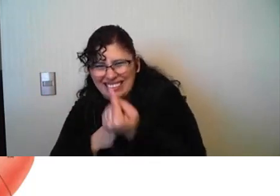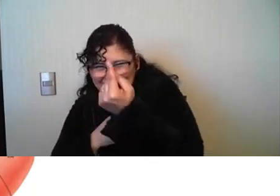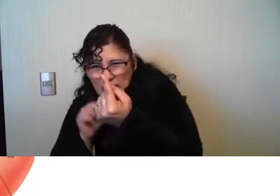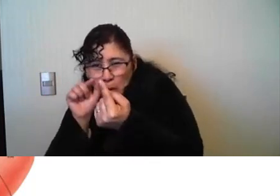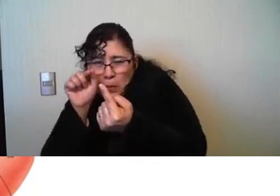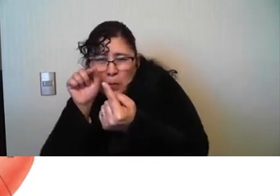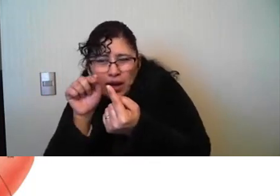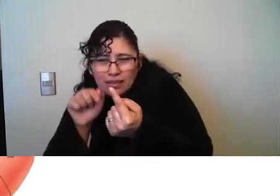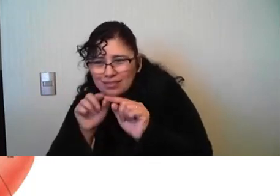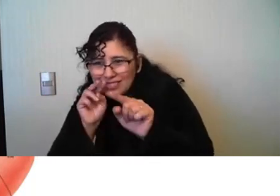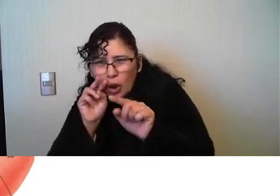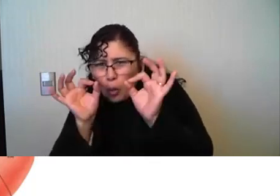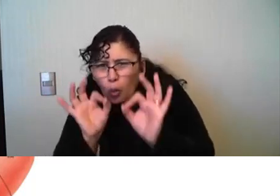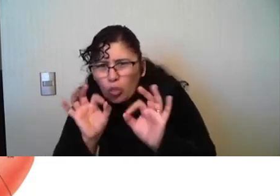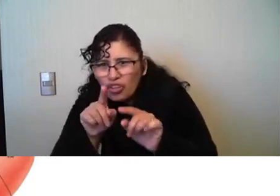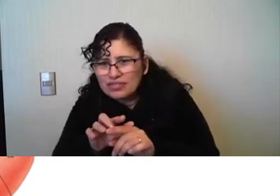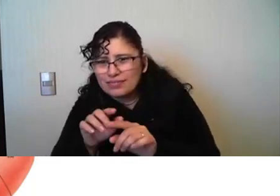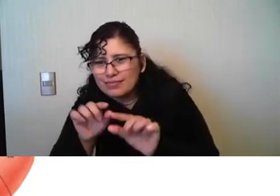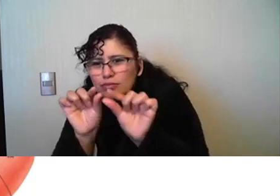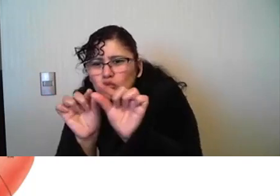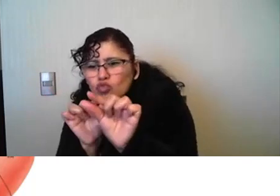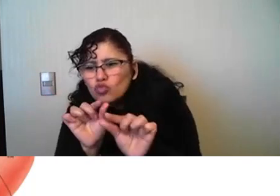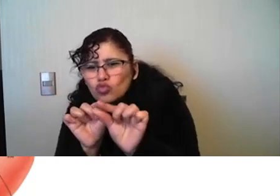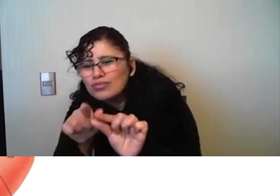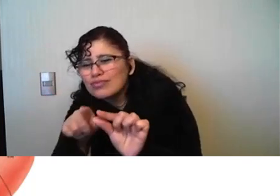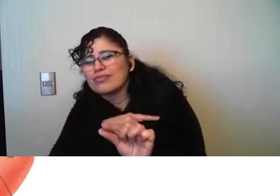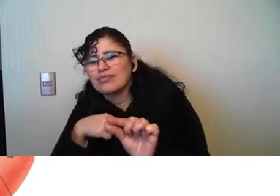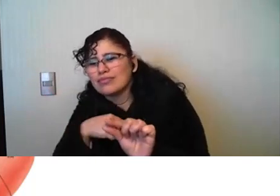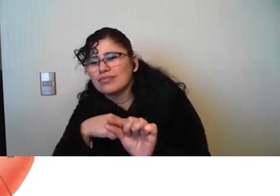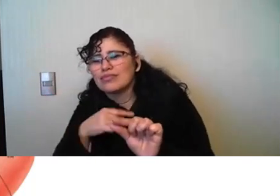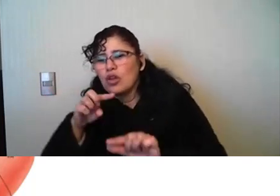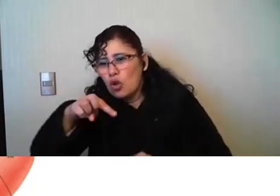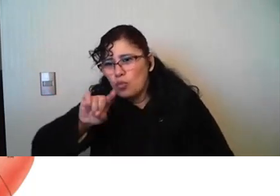el puntero, es esa que está ahí. Por tanto, eso es parte del pulvinar.